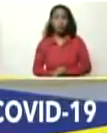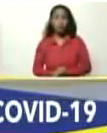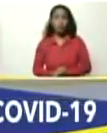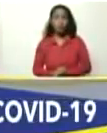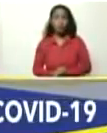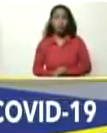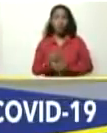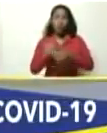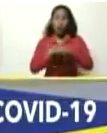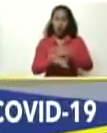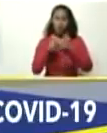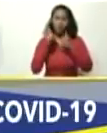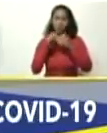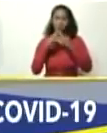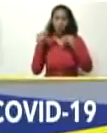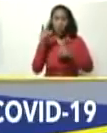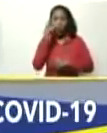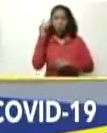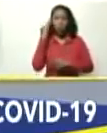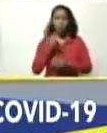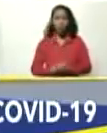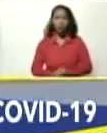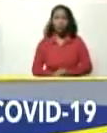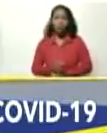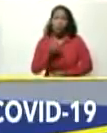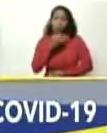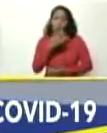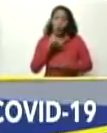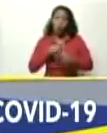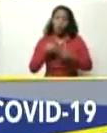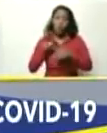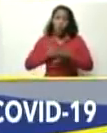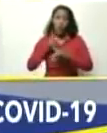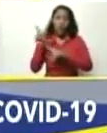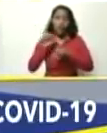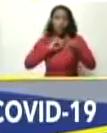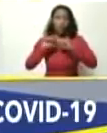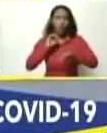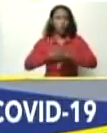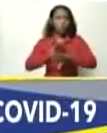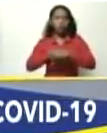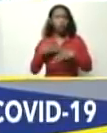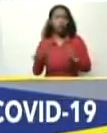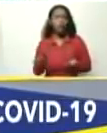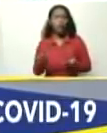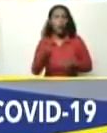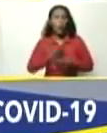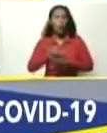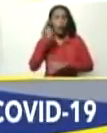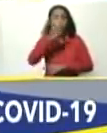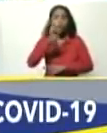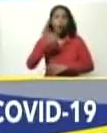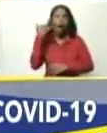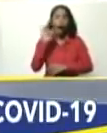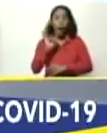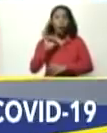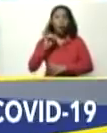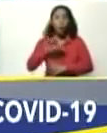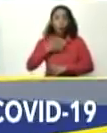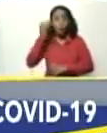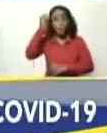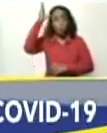Nos va bien a todos y a todas. Bueno, entonces, ¿por qué hubo ese movimiento? Bueno, porque la gente tiene capacidad de compra.